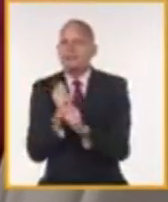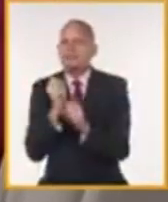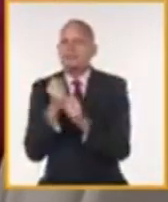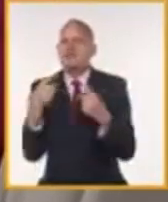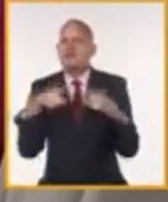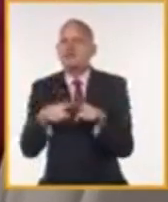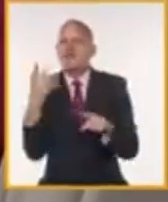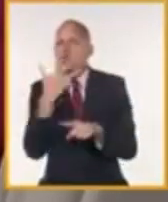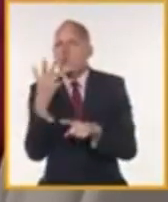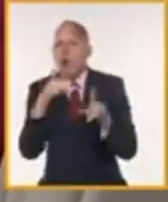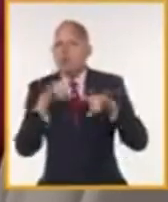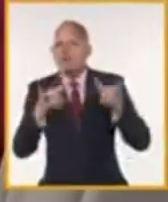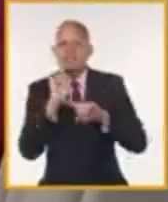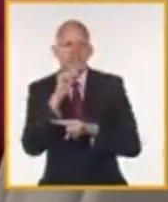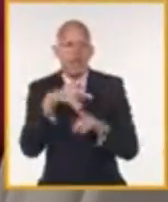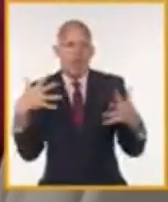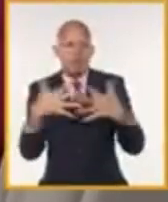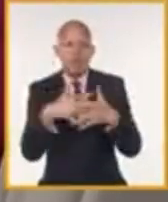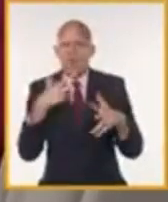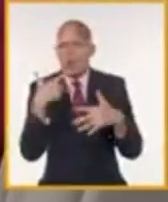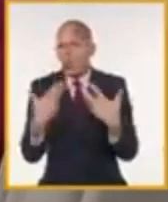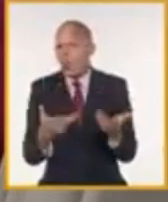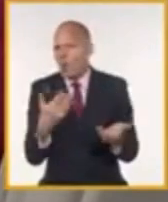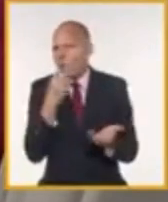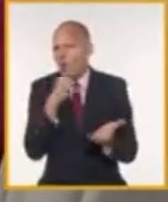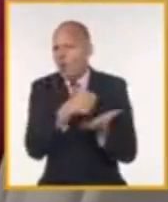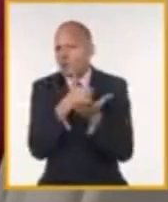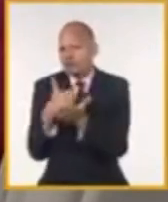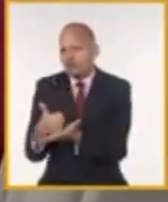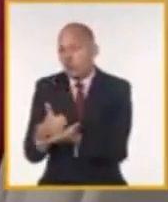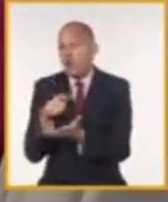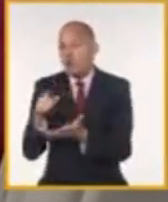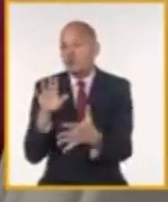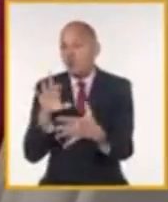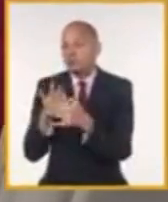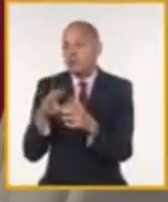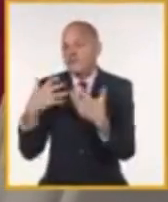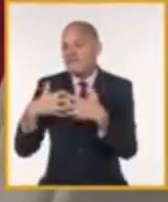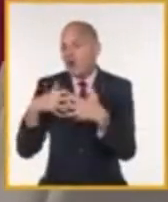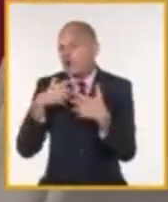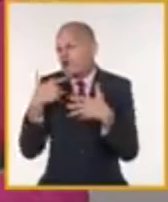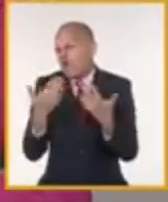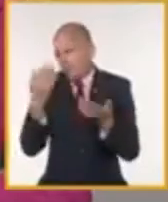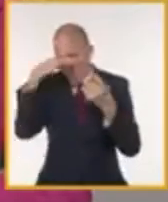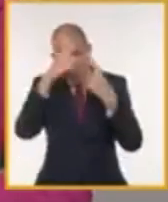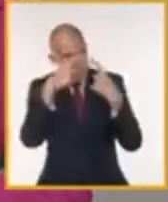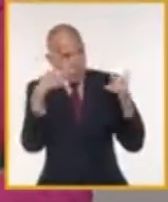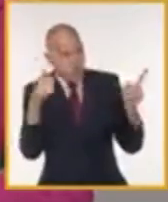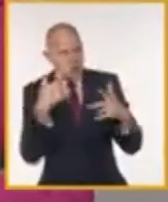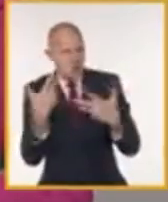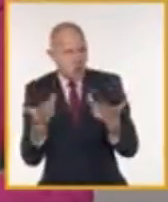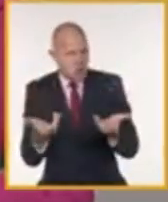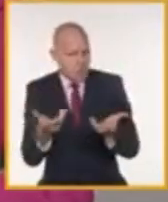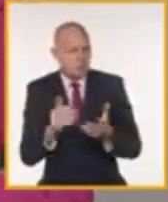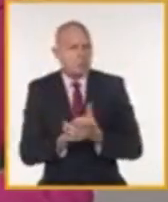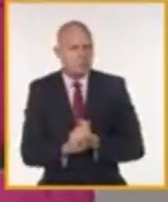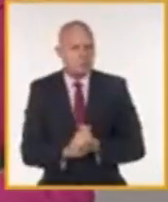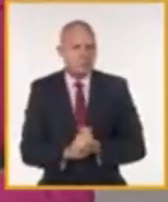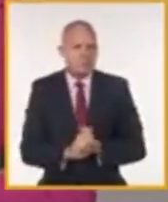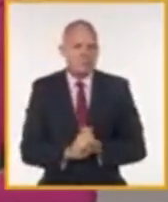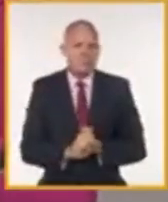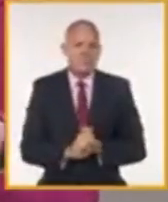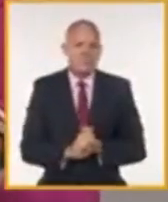Espíritu, bueno, con el desarrollo de la ciencia, con las universidades, con la industria en general en el país? Bueno, muchas gracias, Randy, y mis